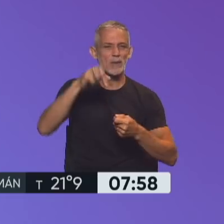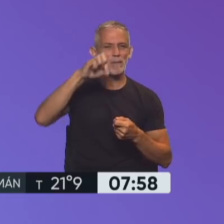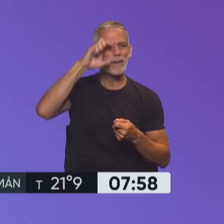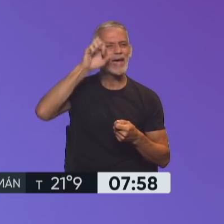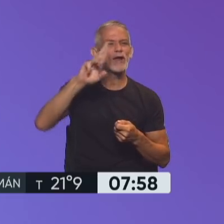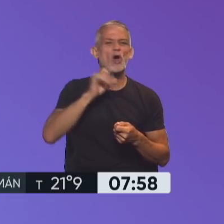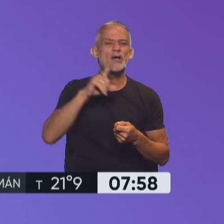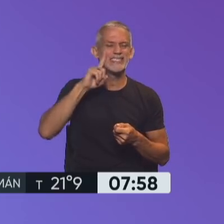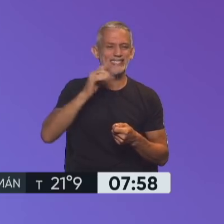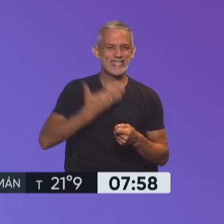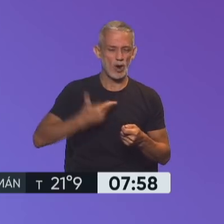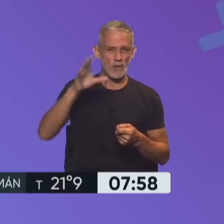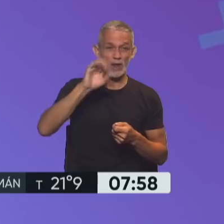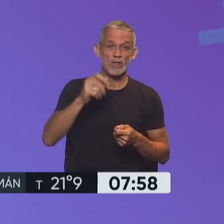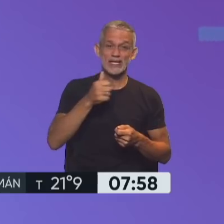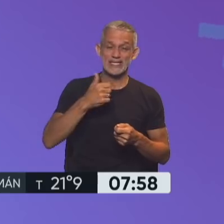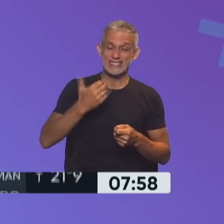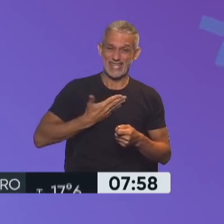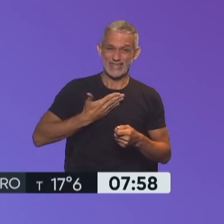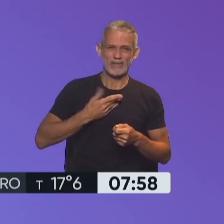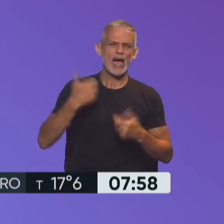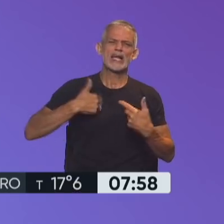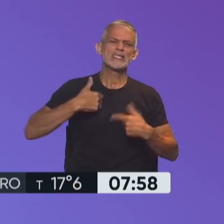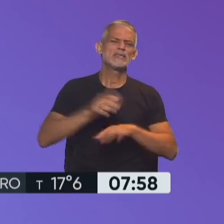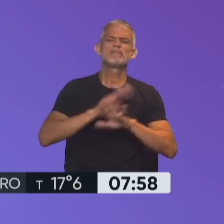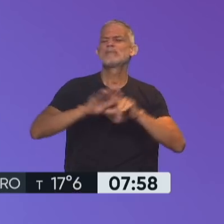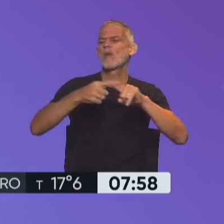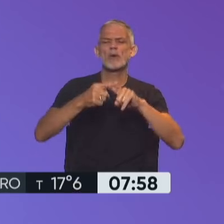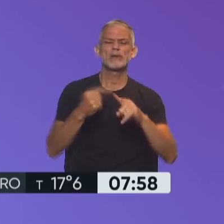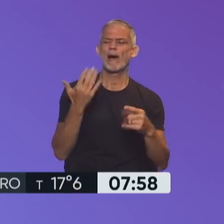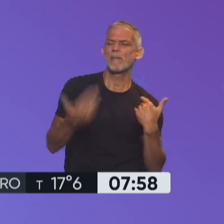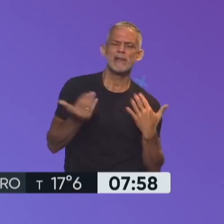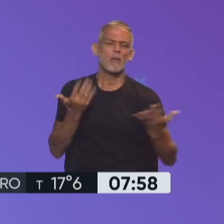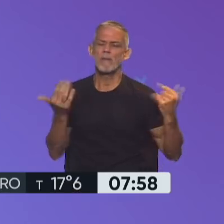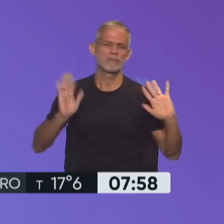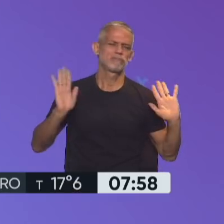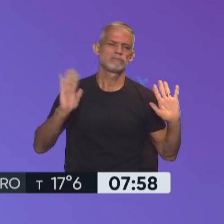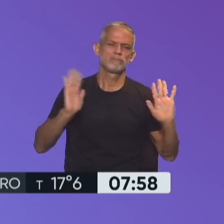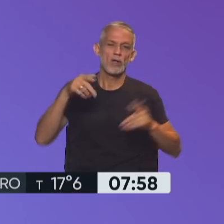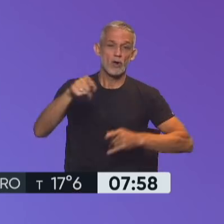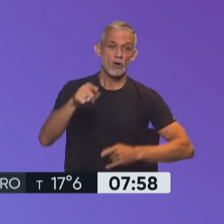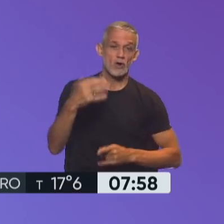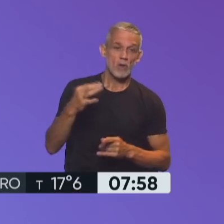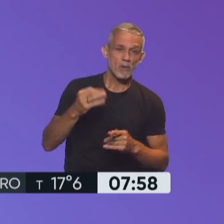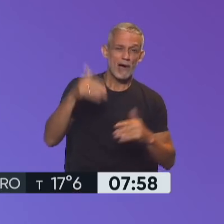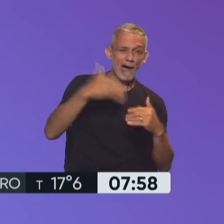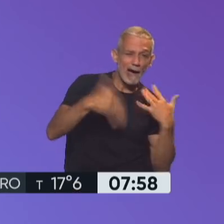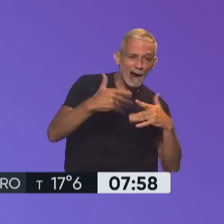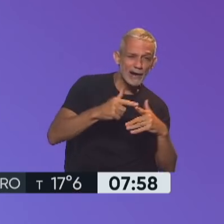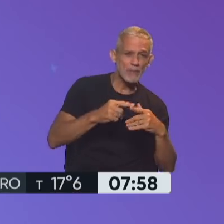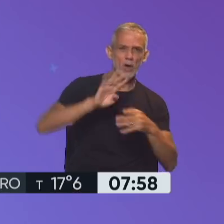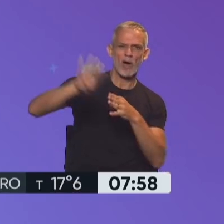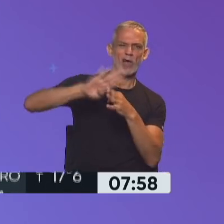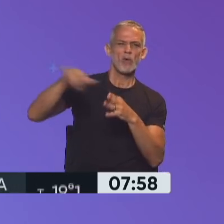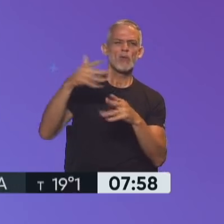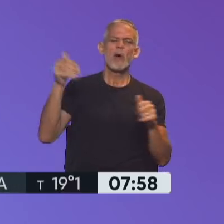gobernador de santa fe argentina debe dejar atrás la política de la ventaja no se puede ser rápido para endeudarse y lento para acompañar un